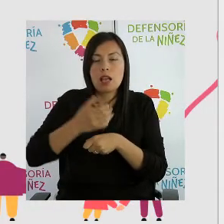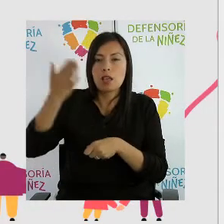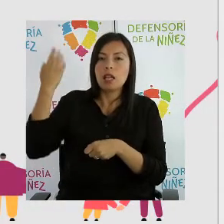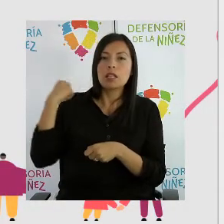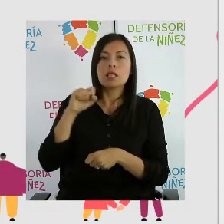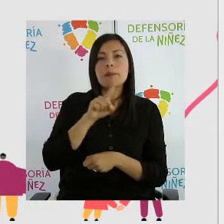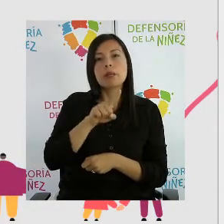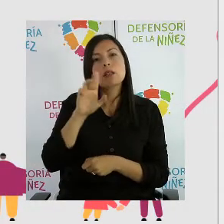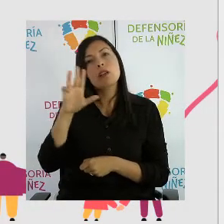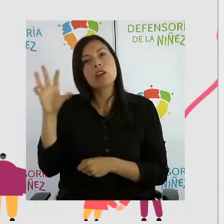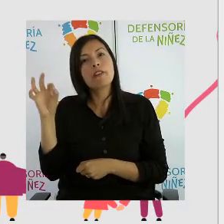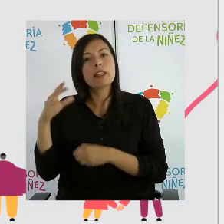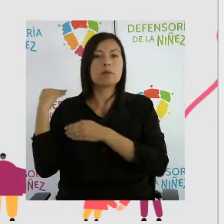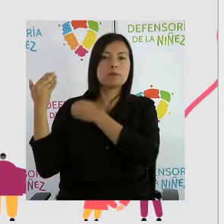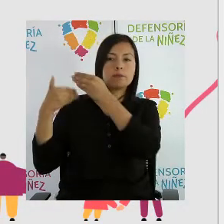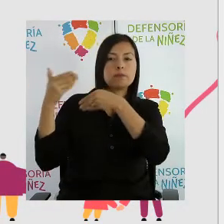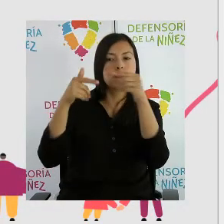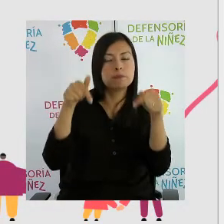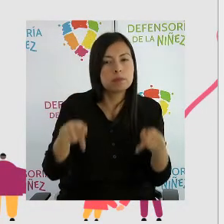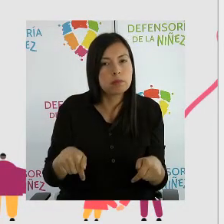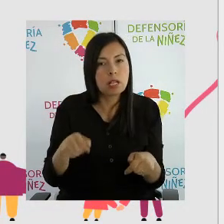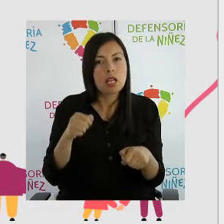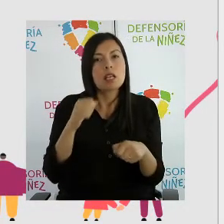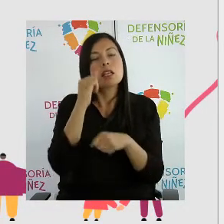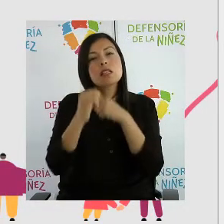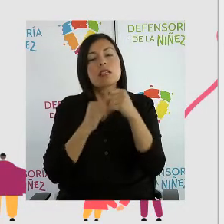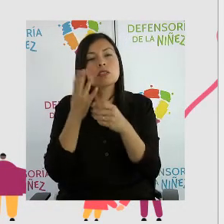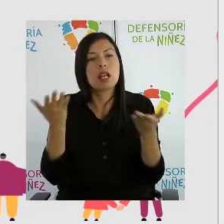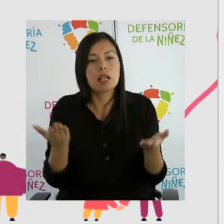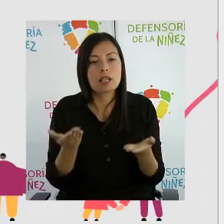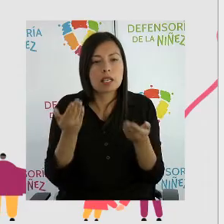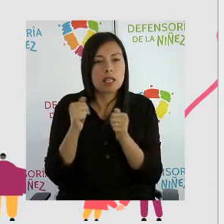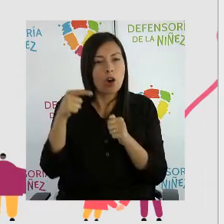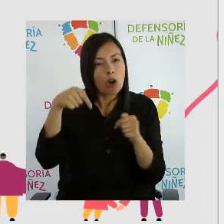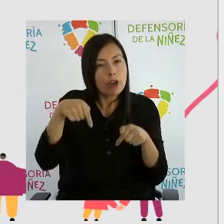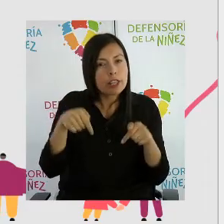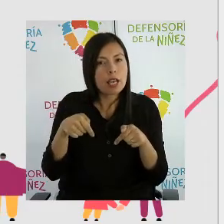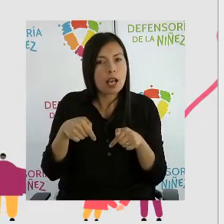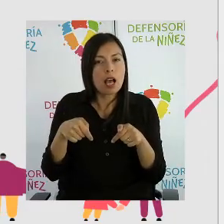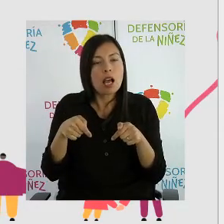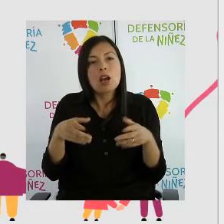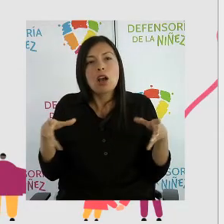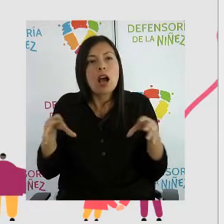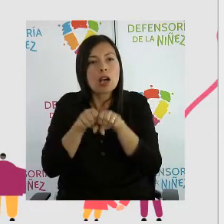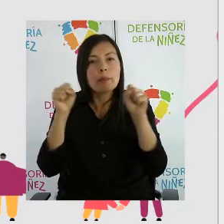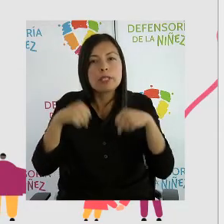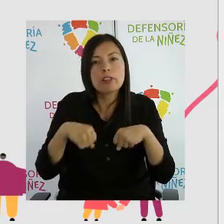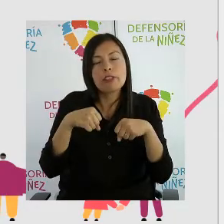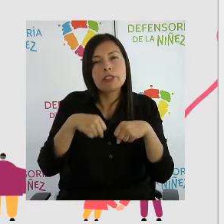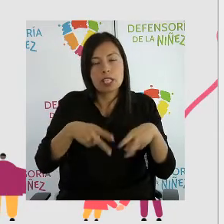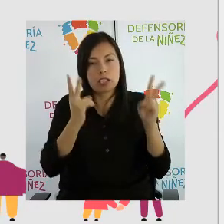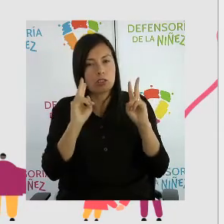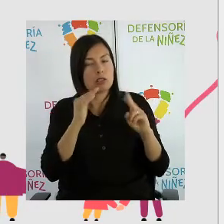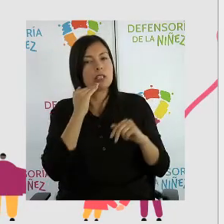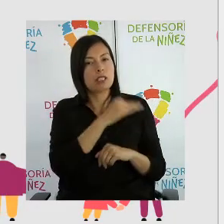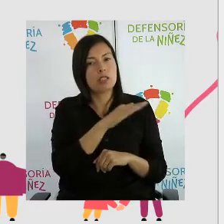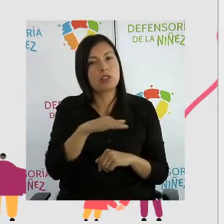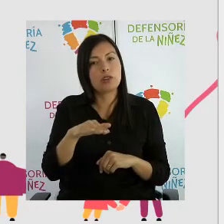de ratificar el instrumento internacional que ya les he comentado y que conmemoramos el día de hoy, que es la Convención sobre los Derechos del Niño. Por lo tanto,